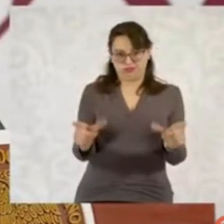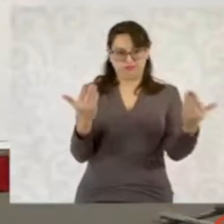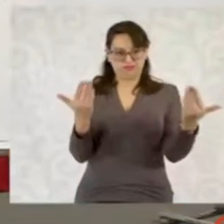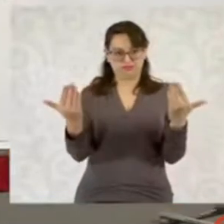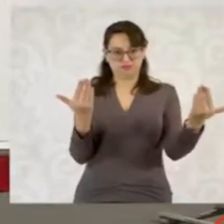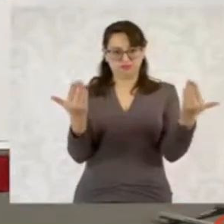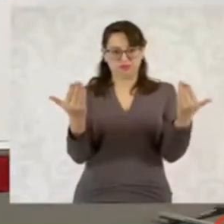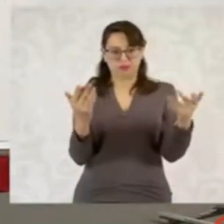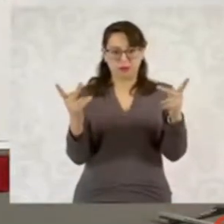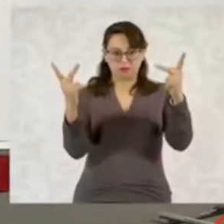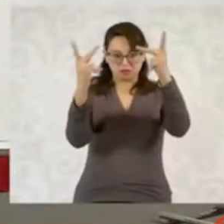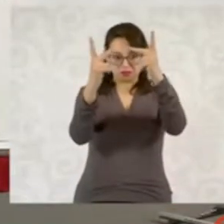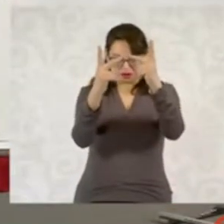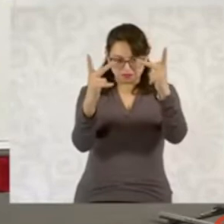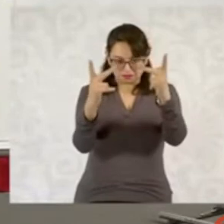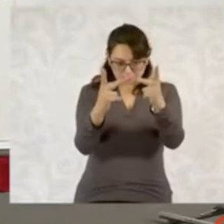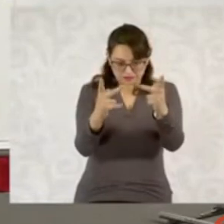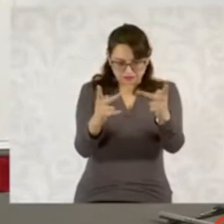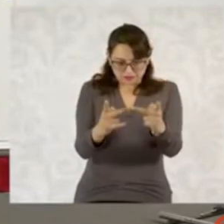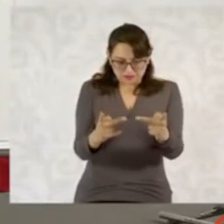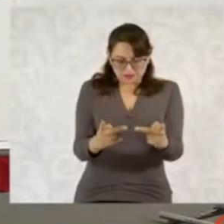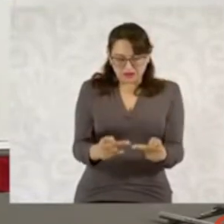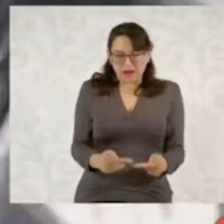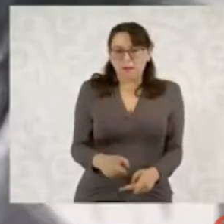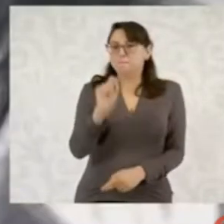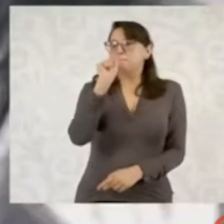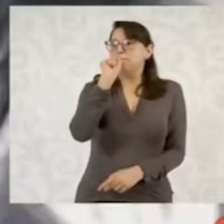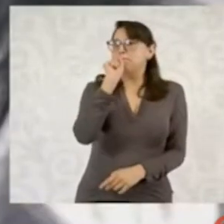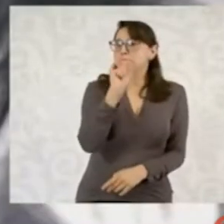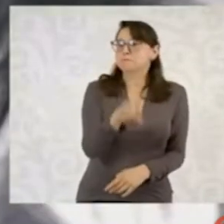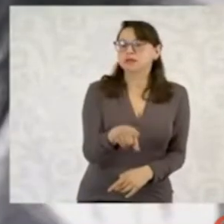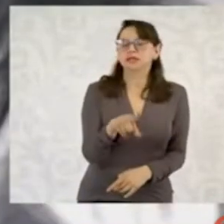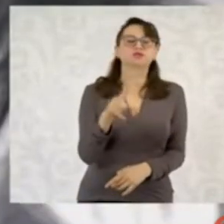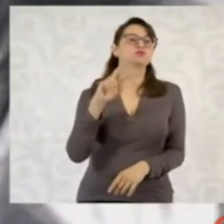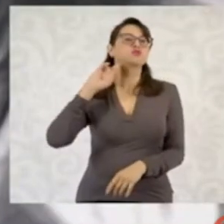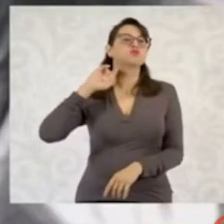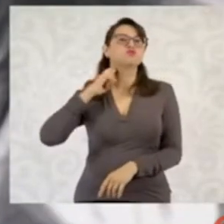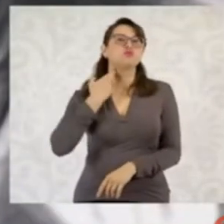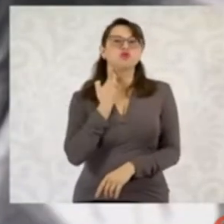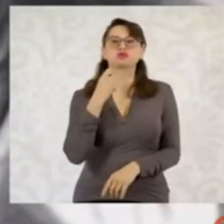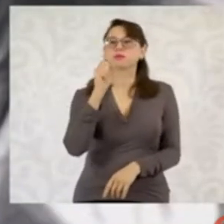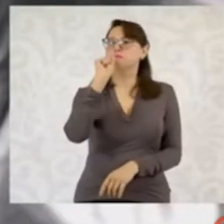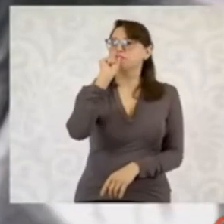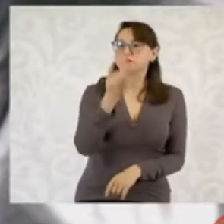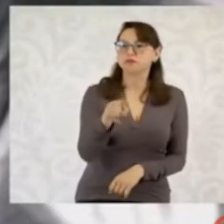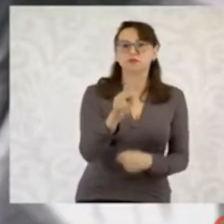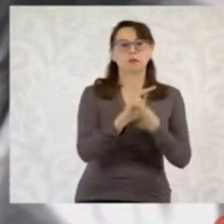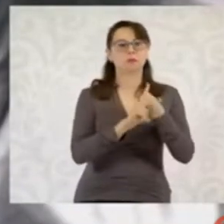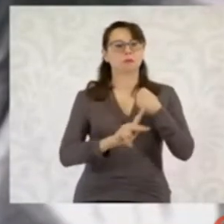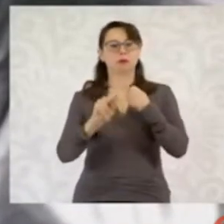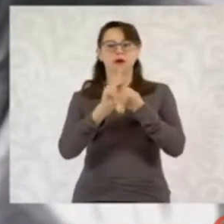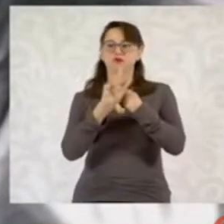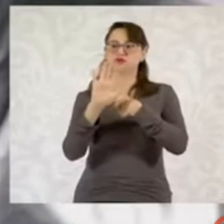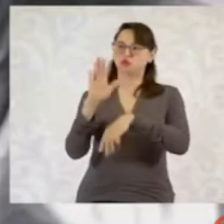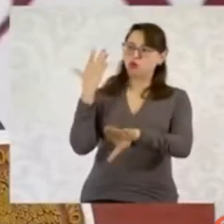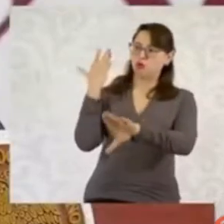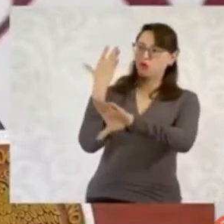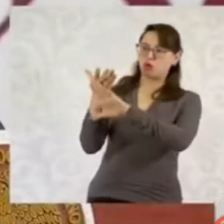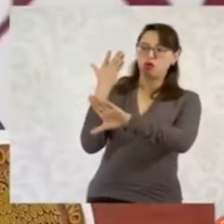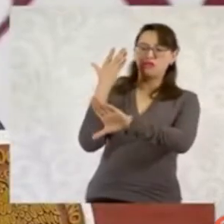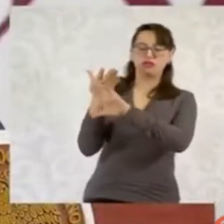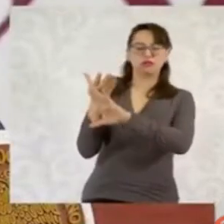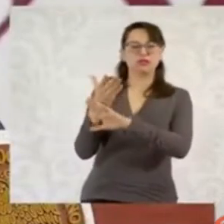cómo coincide el origen de las cuentas robots que atacan utilizando el hashtag narcopresidente AMLO